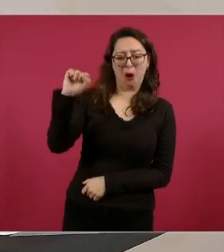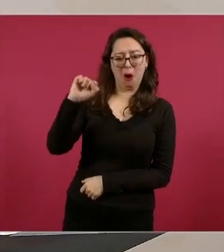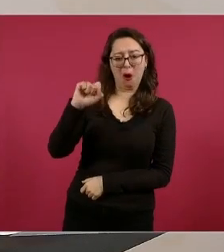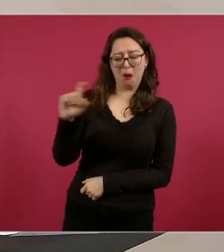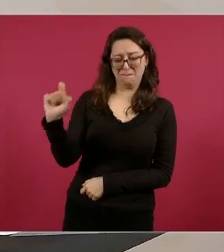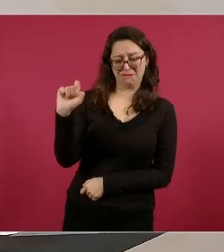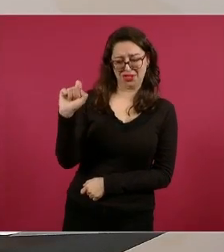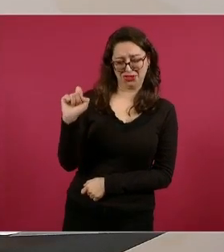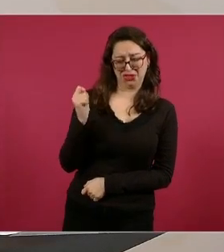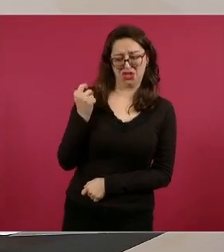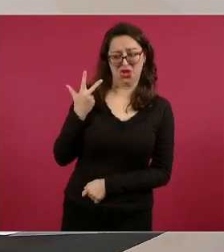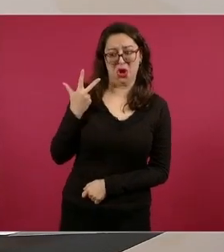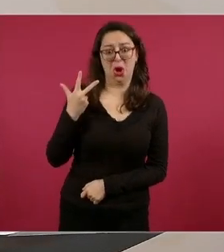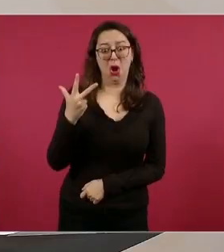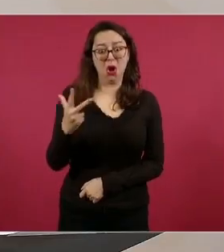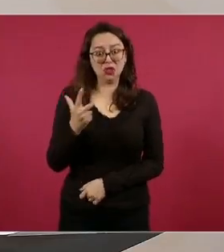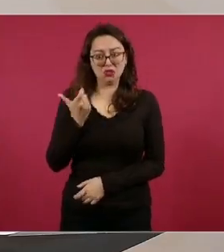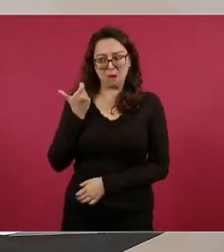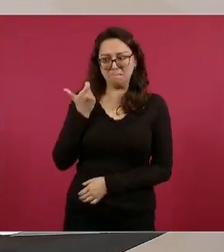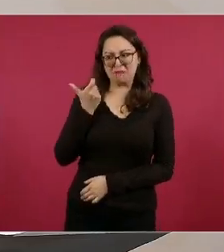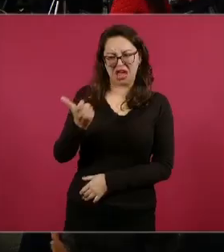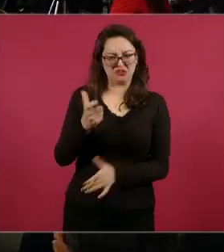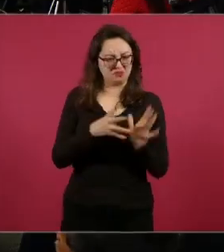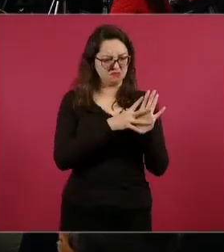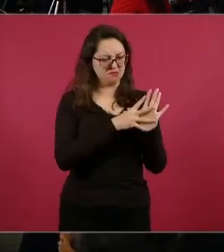El Reforma y todos.